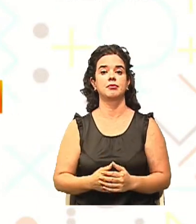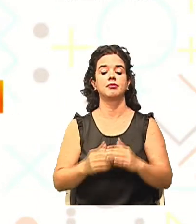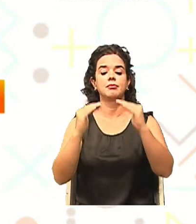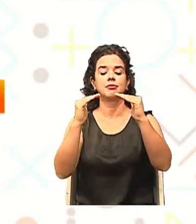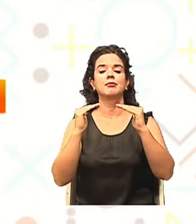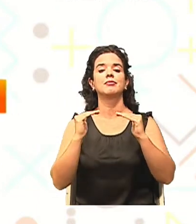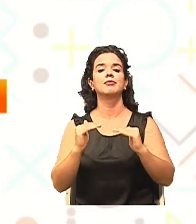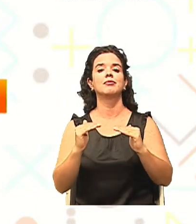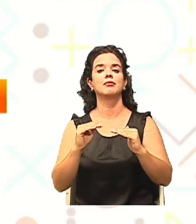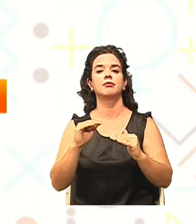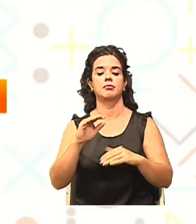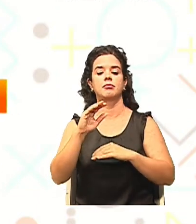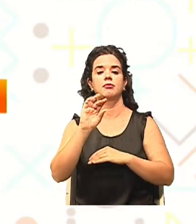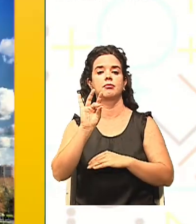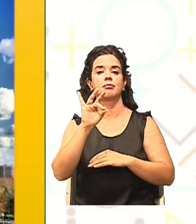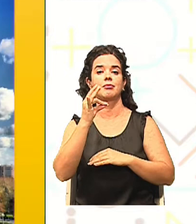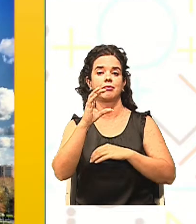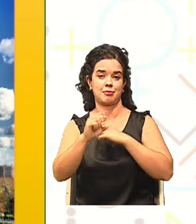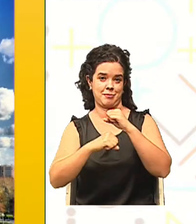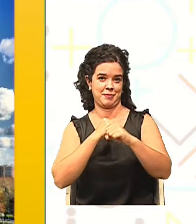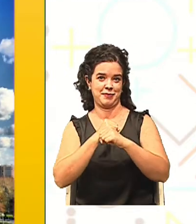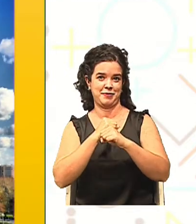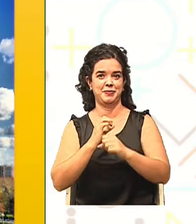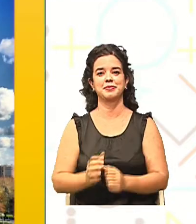de octavo año.